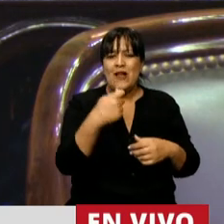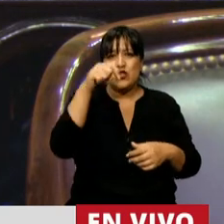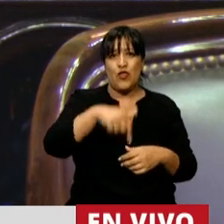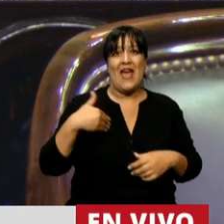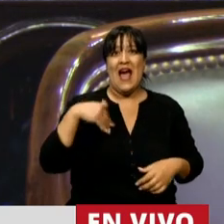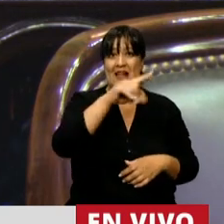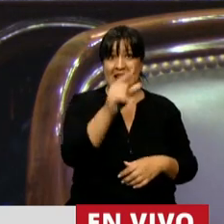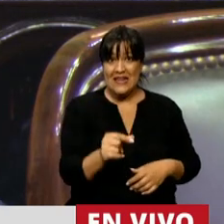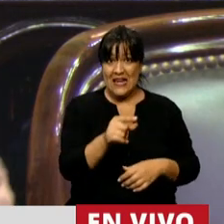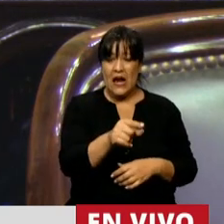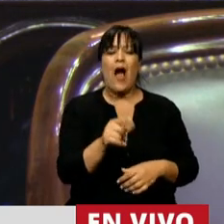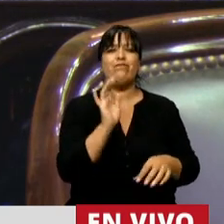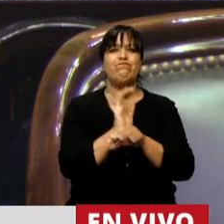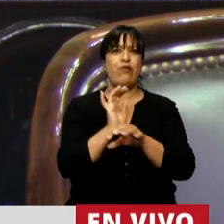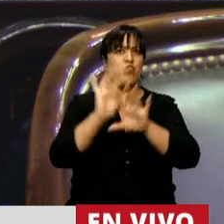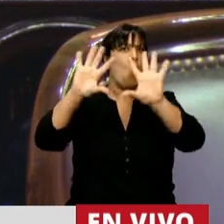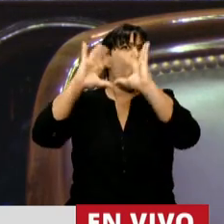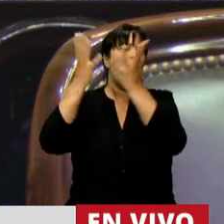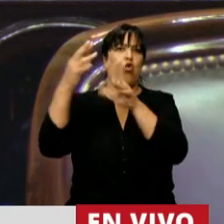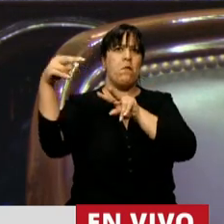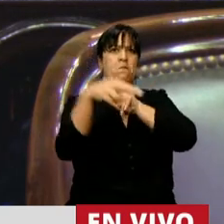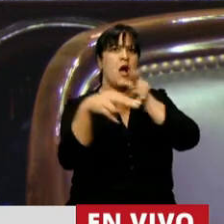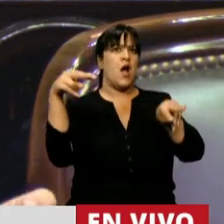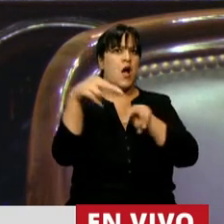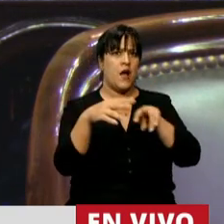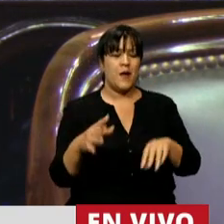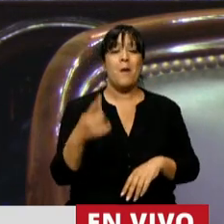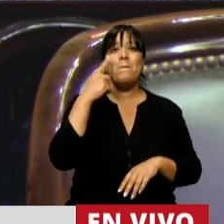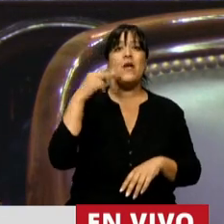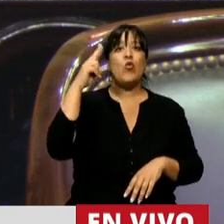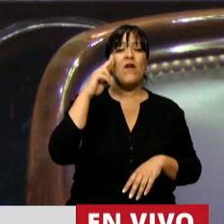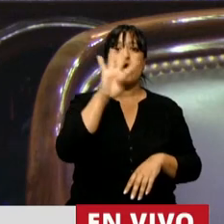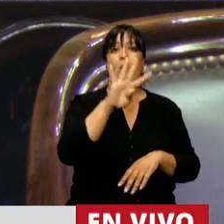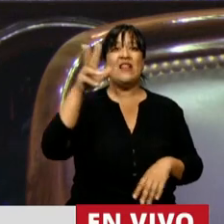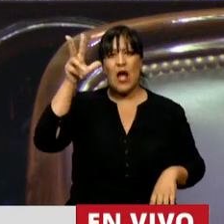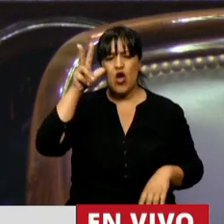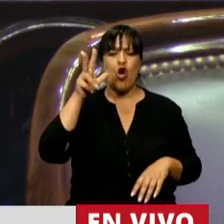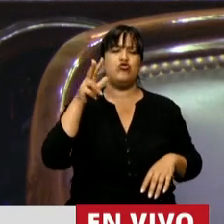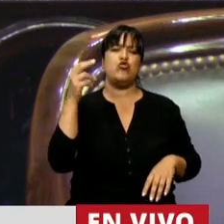era un modelo que se exhibía en todo el mundo. Desde 1948, sucesivas